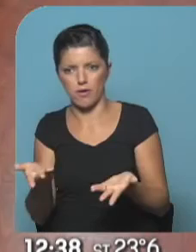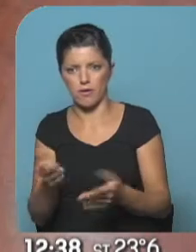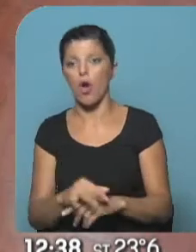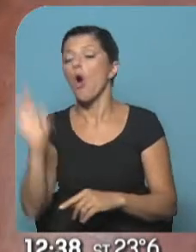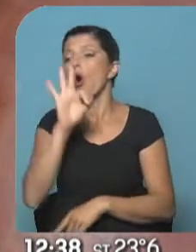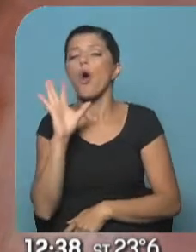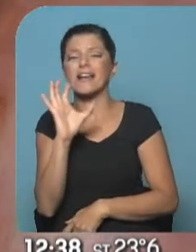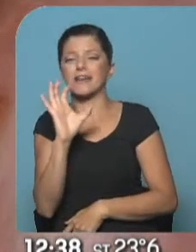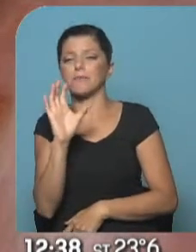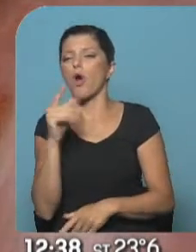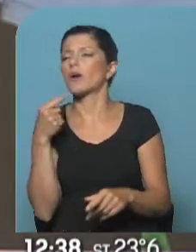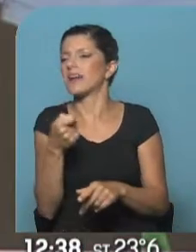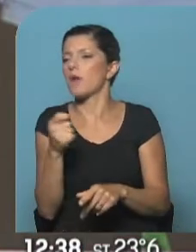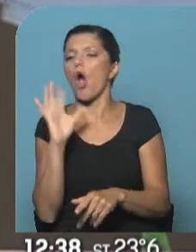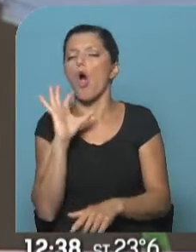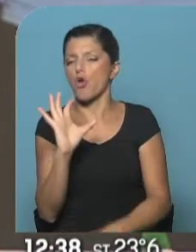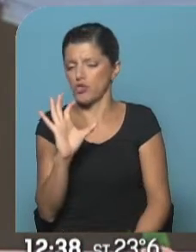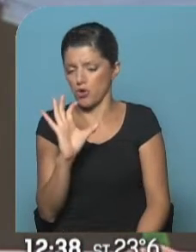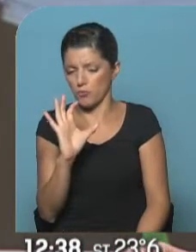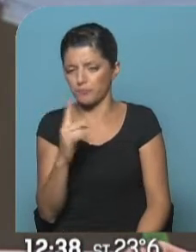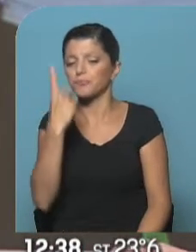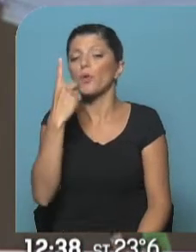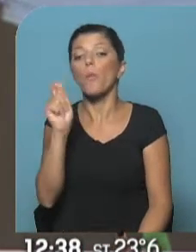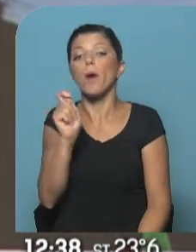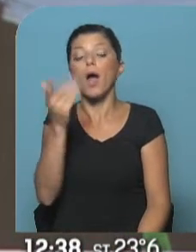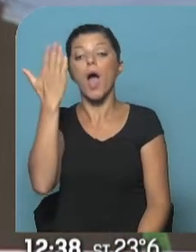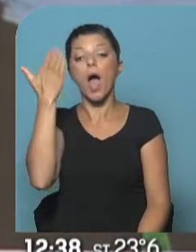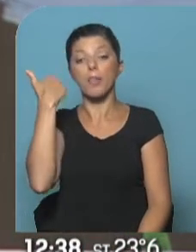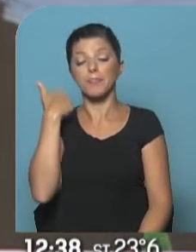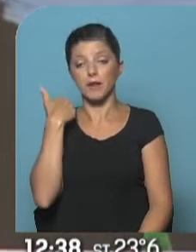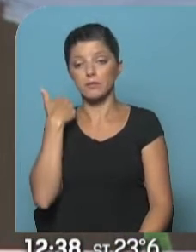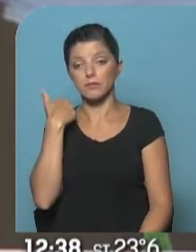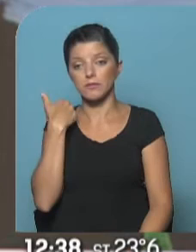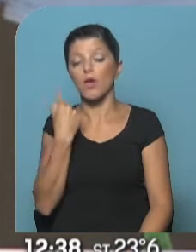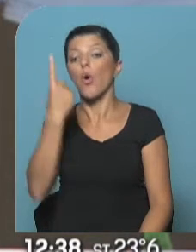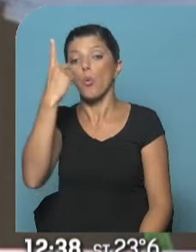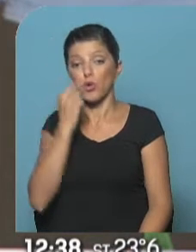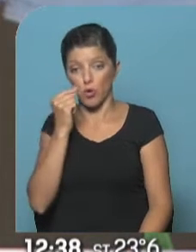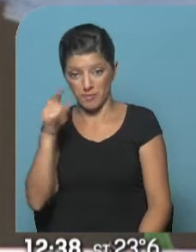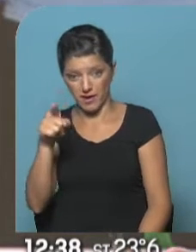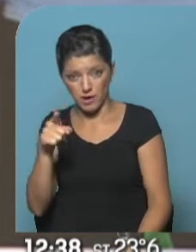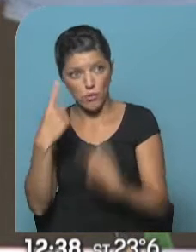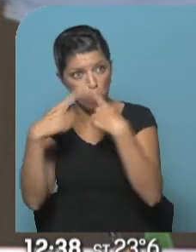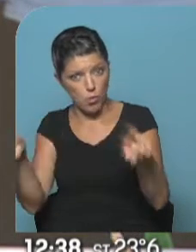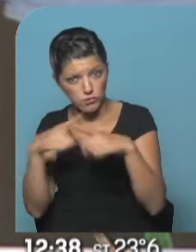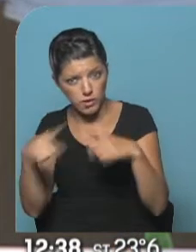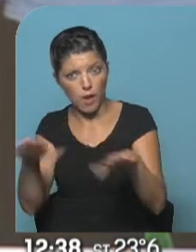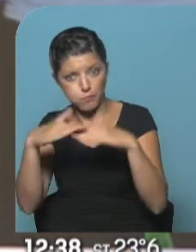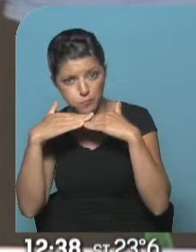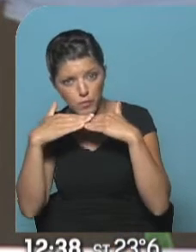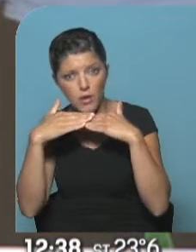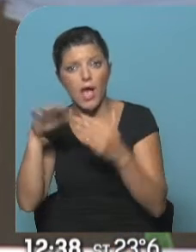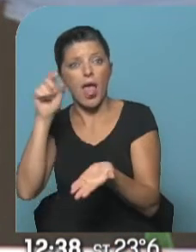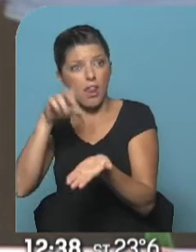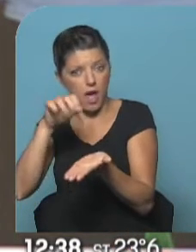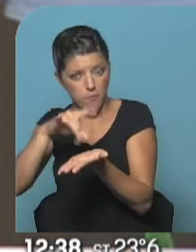de odio, hace un mes más o menos, cuando un hombre abatió a varias personas en un concierto, en un recital en Las Vegas,